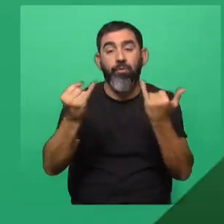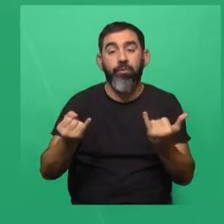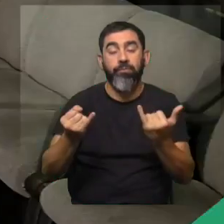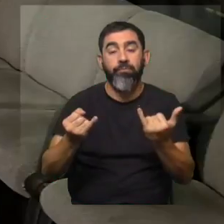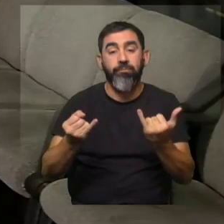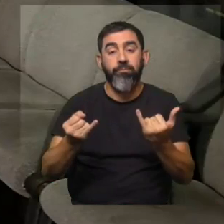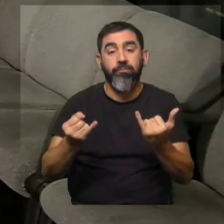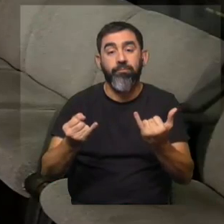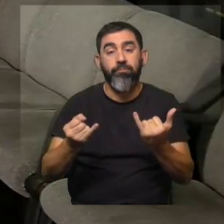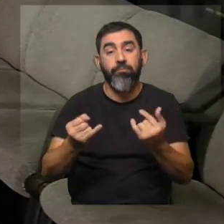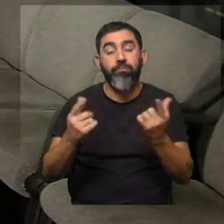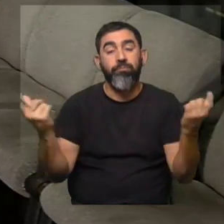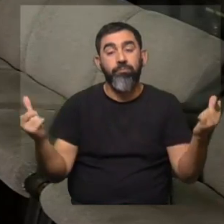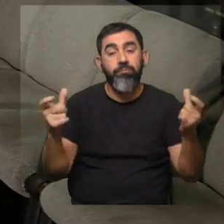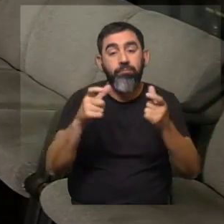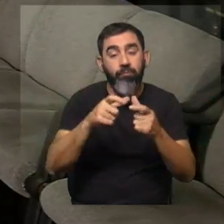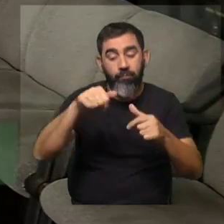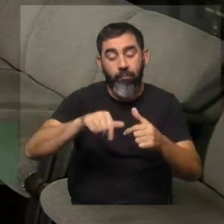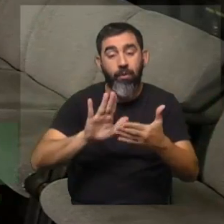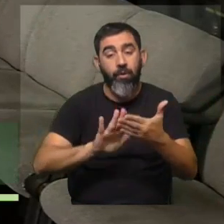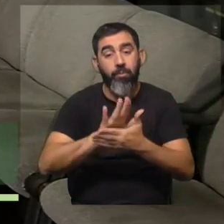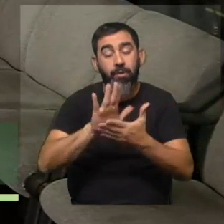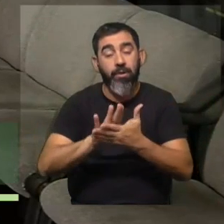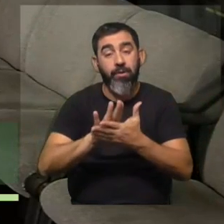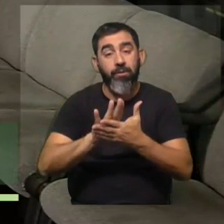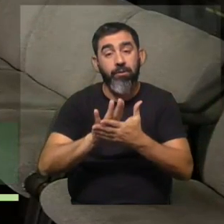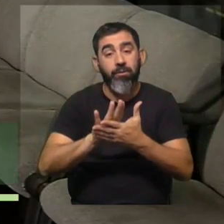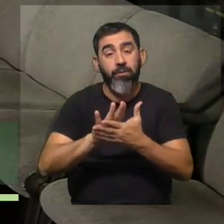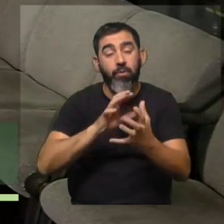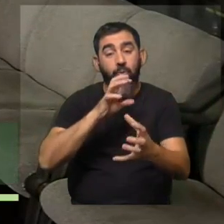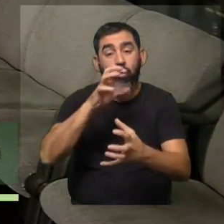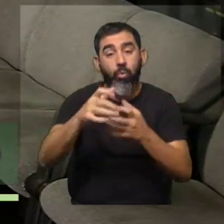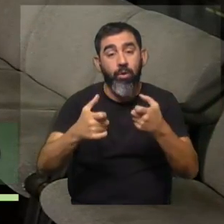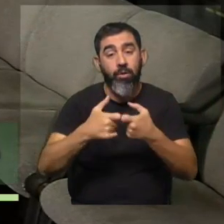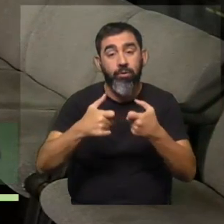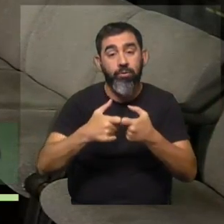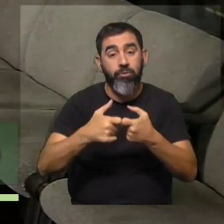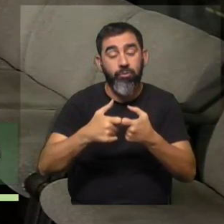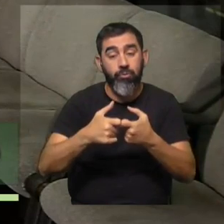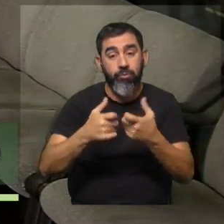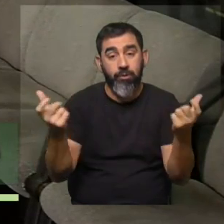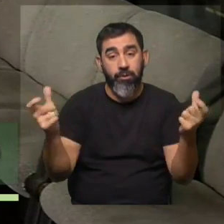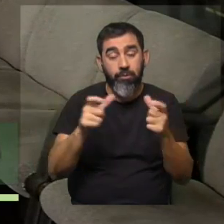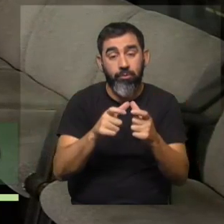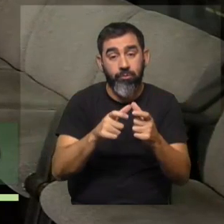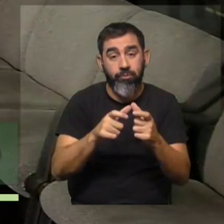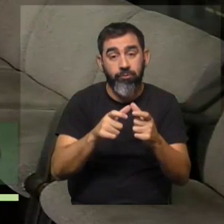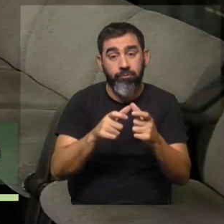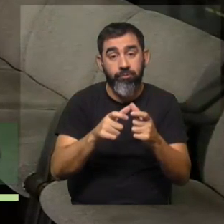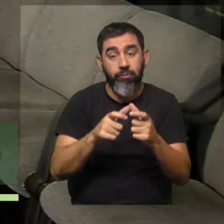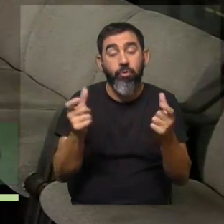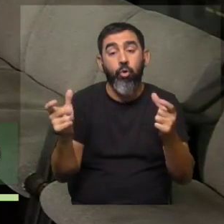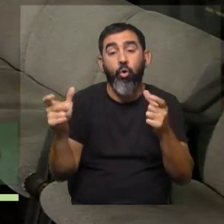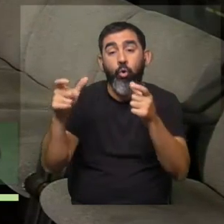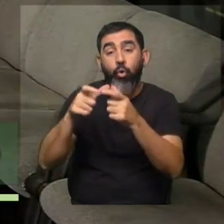ha habido una serie de encuentros en la mañana de los integrantes de la coalición de gobierno que son parte de la